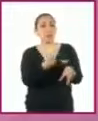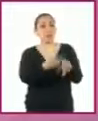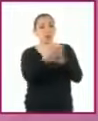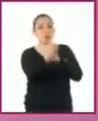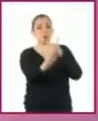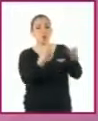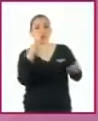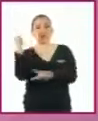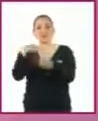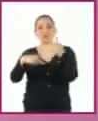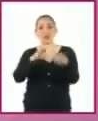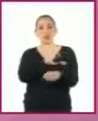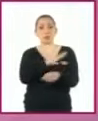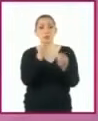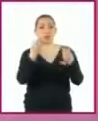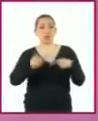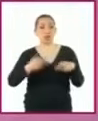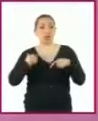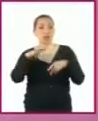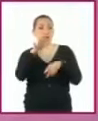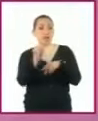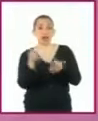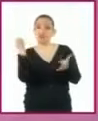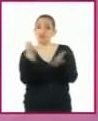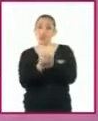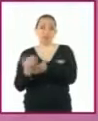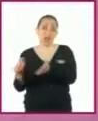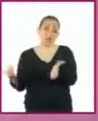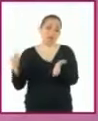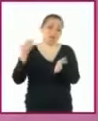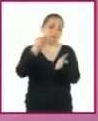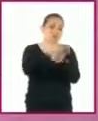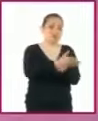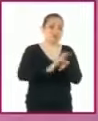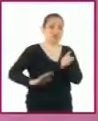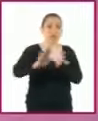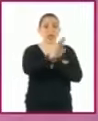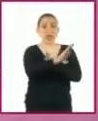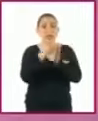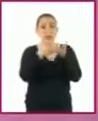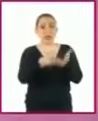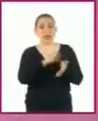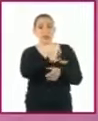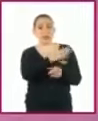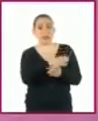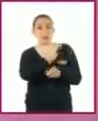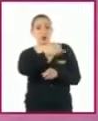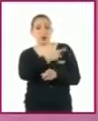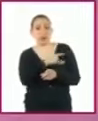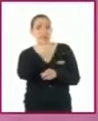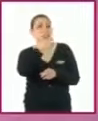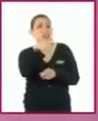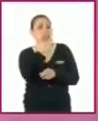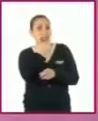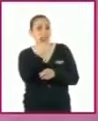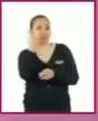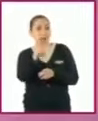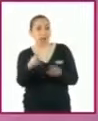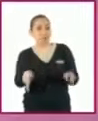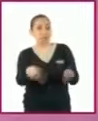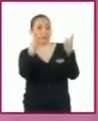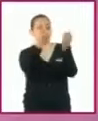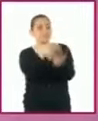que llegaron de Europa. Miles de africanos fueron forzados a cruzar el Océano Atlántico en los barcos españoles, portugueses e ingleses para ser